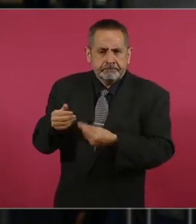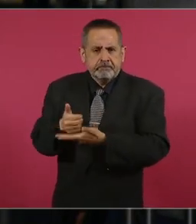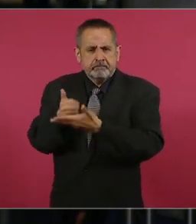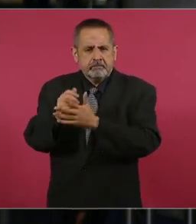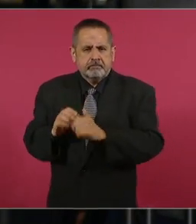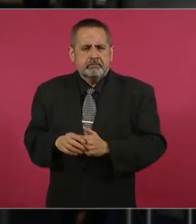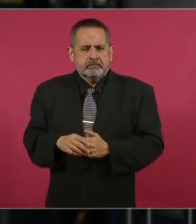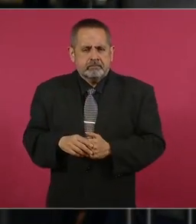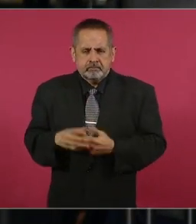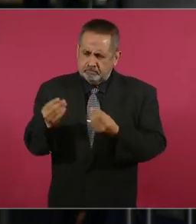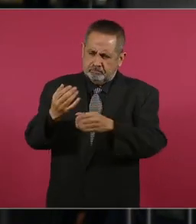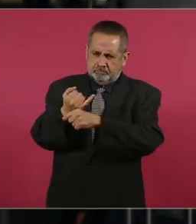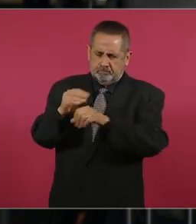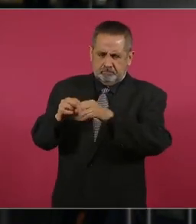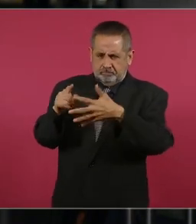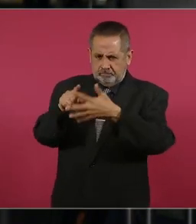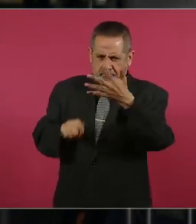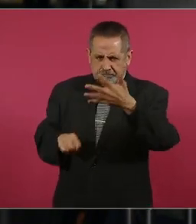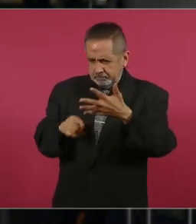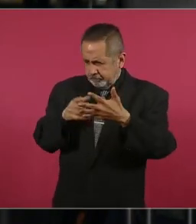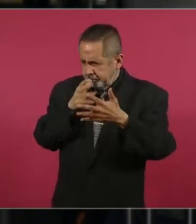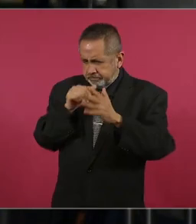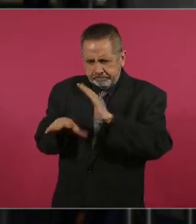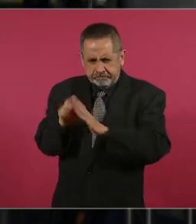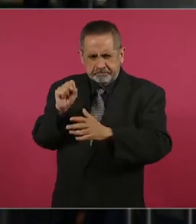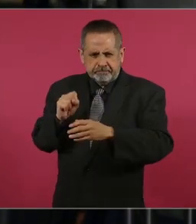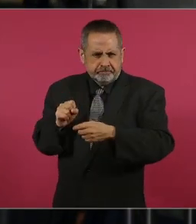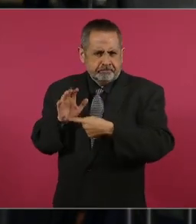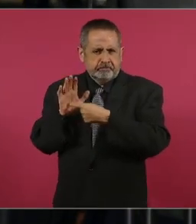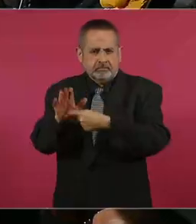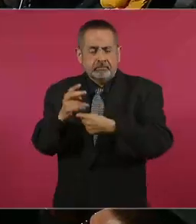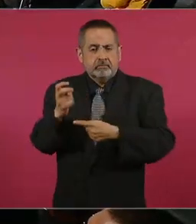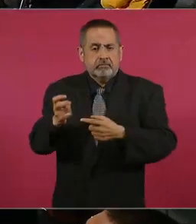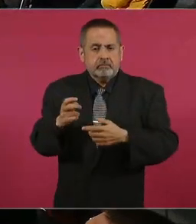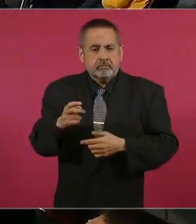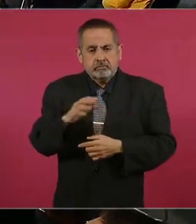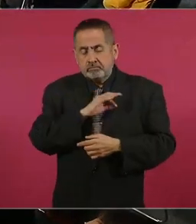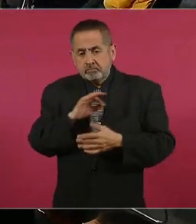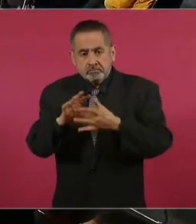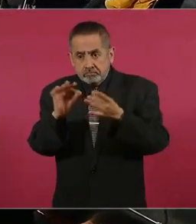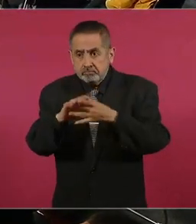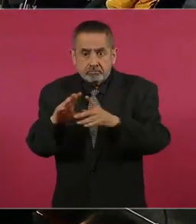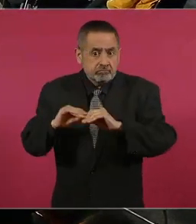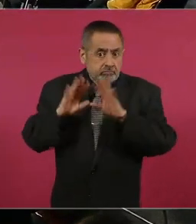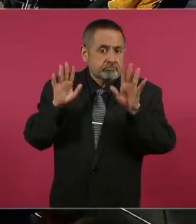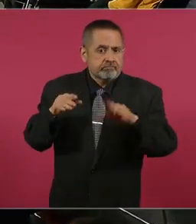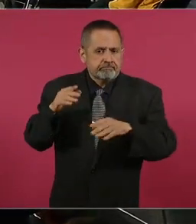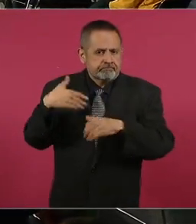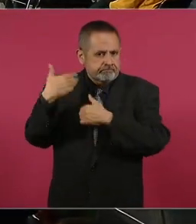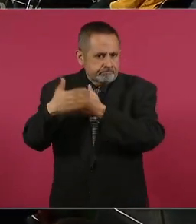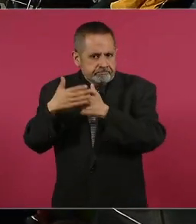Hay más información, la verdad es que no logré más que esto, no sé si se pudiera dar más al respecto, porque esto lo he pedido a